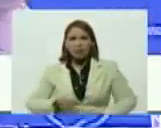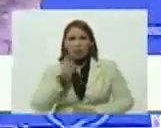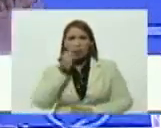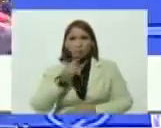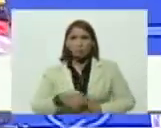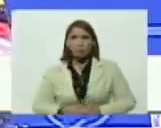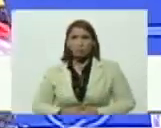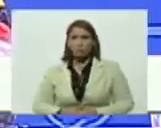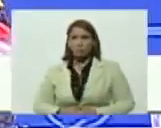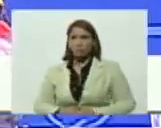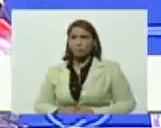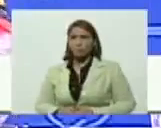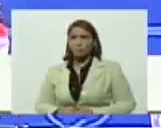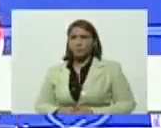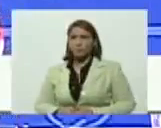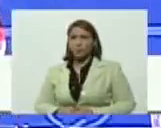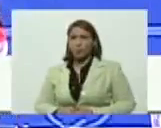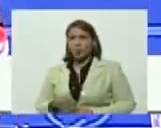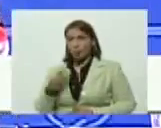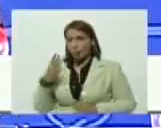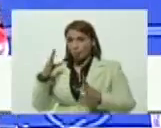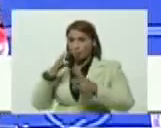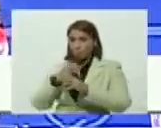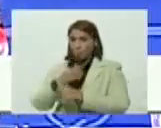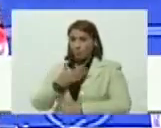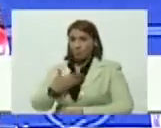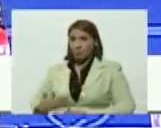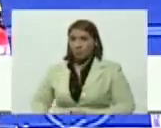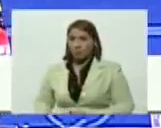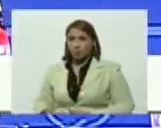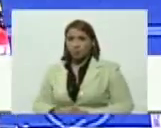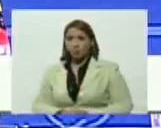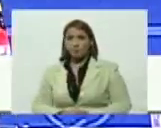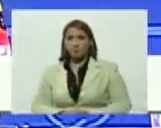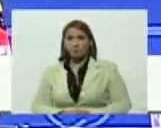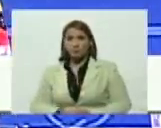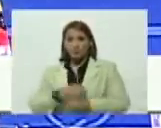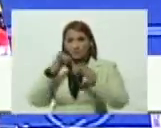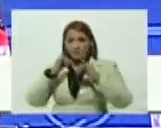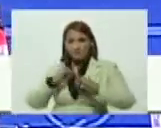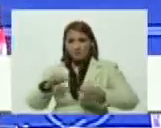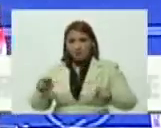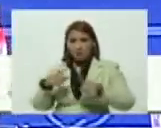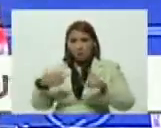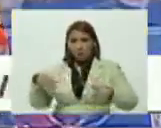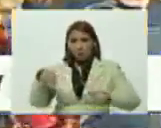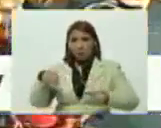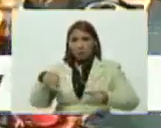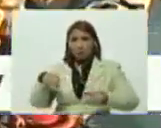Sí. Buenas noches, presidente. Feliz aniversario, JPSU. ¡Que viva la JPSU!